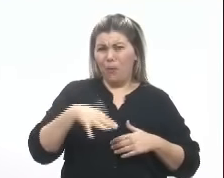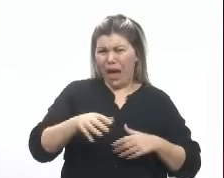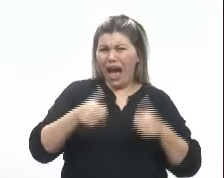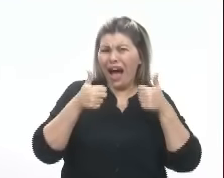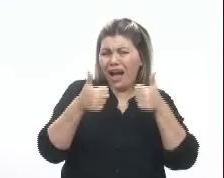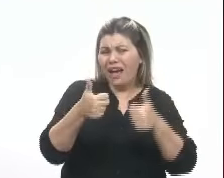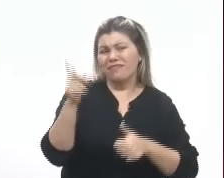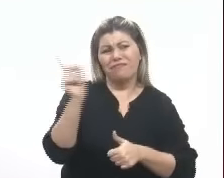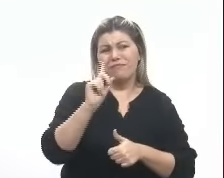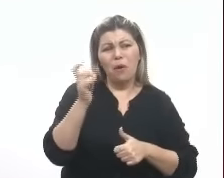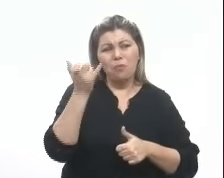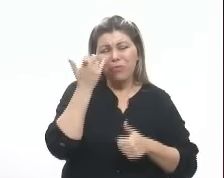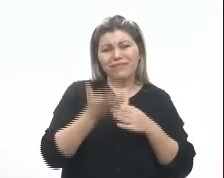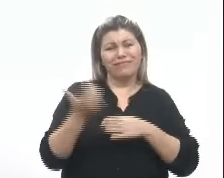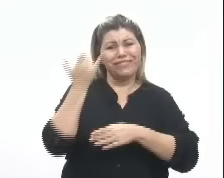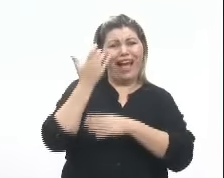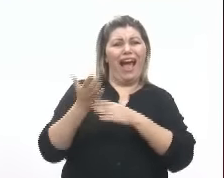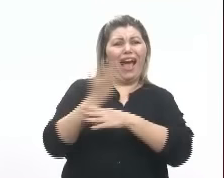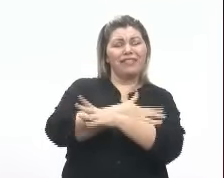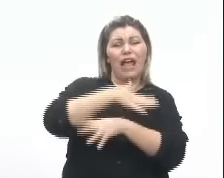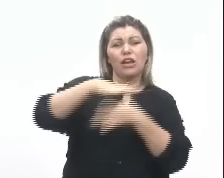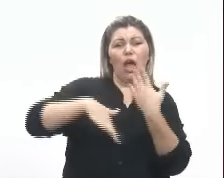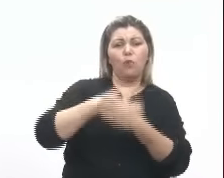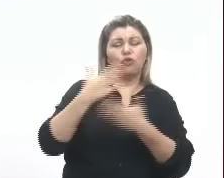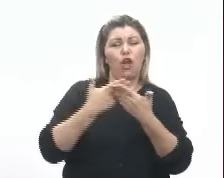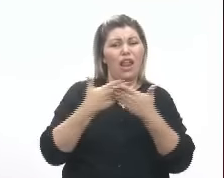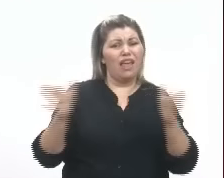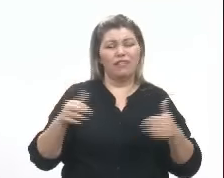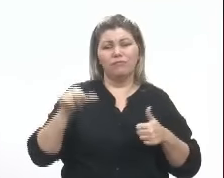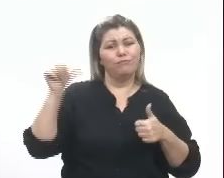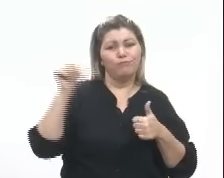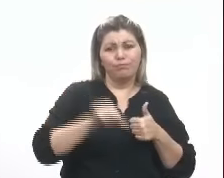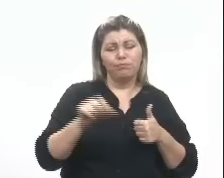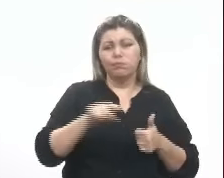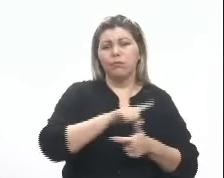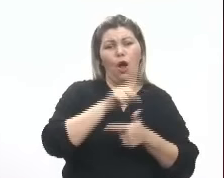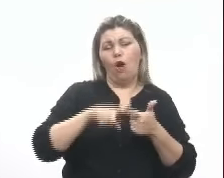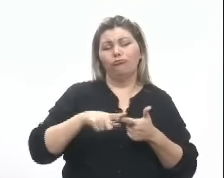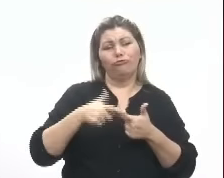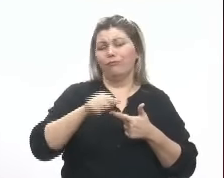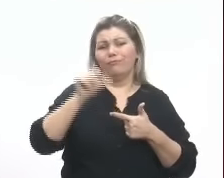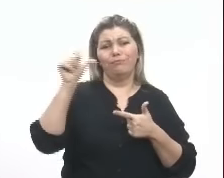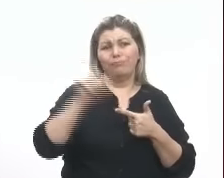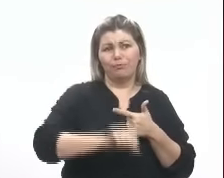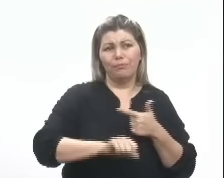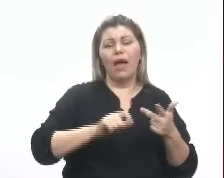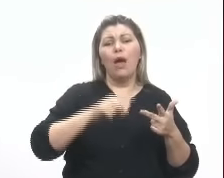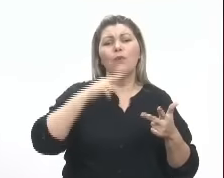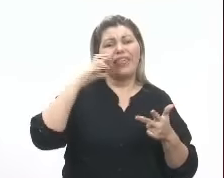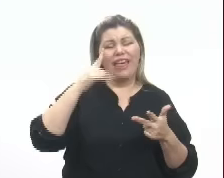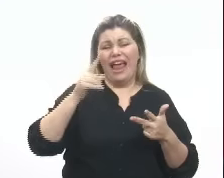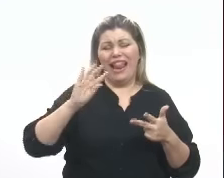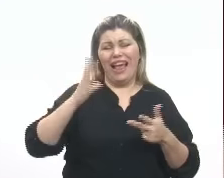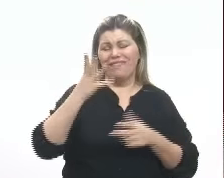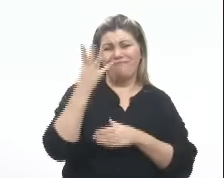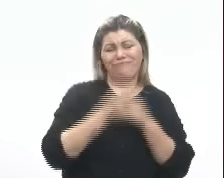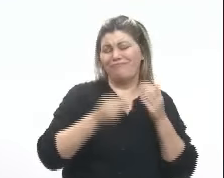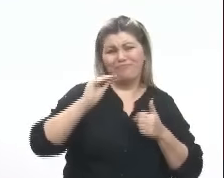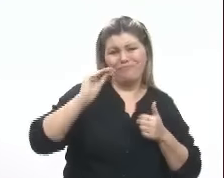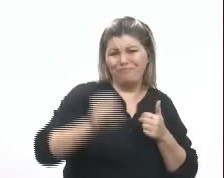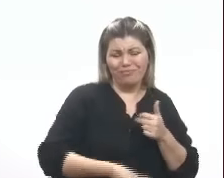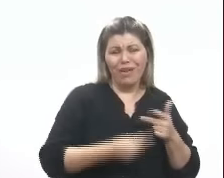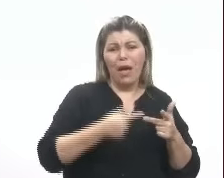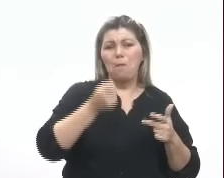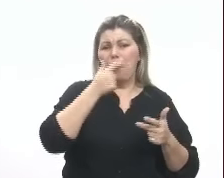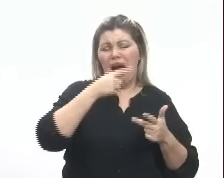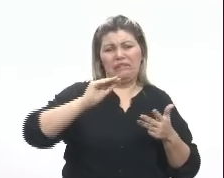Revolución Libertadora, porque no le salió bien a Onganía, porque no le salió bien a Videla, porque no le salió bien a